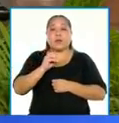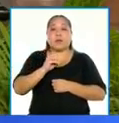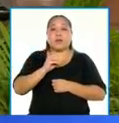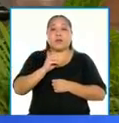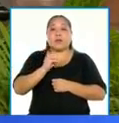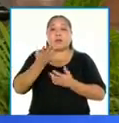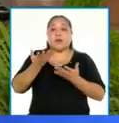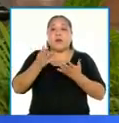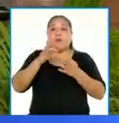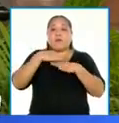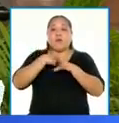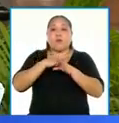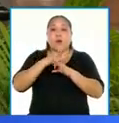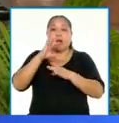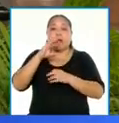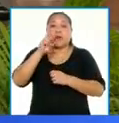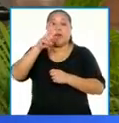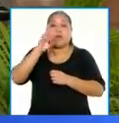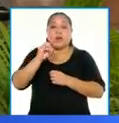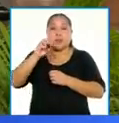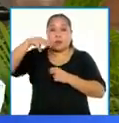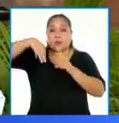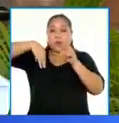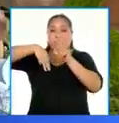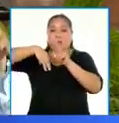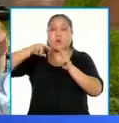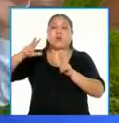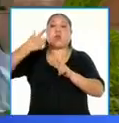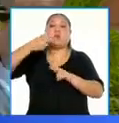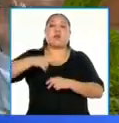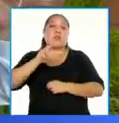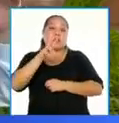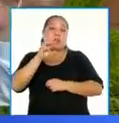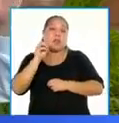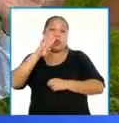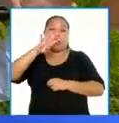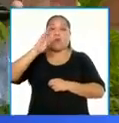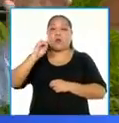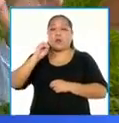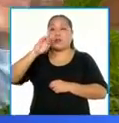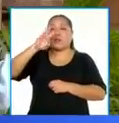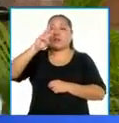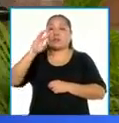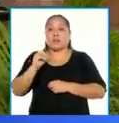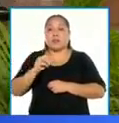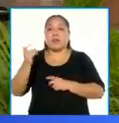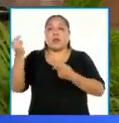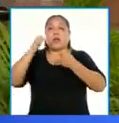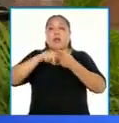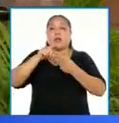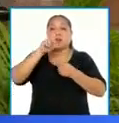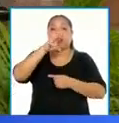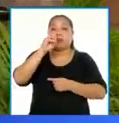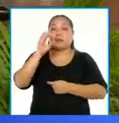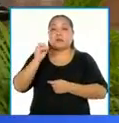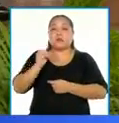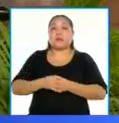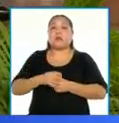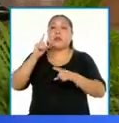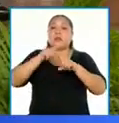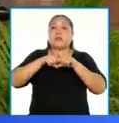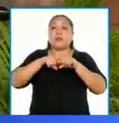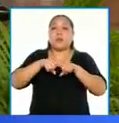capacidad de 20 metros cúbicos, se duplica, y hay de 30, de 40, de 50, hasta de 100. Entonces depende